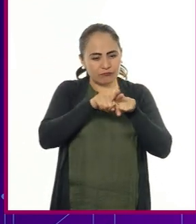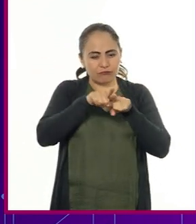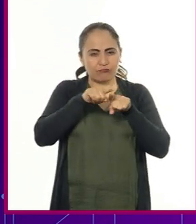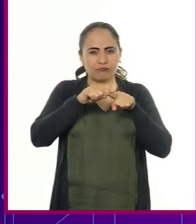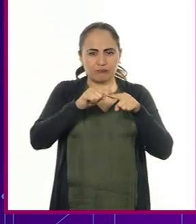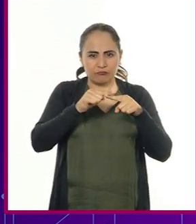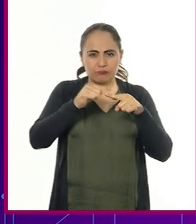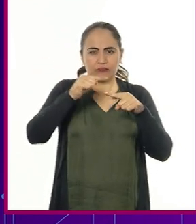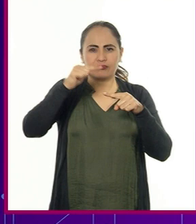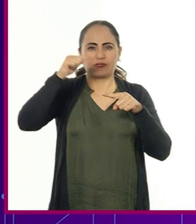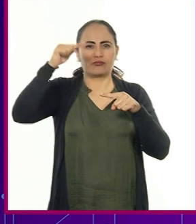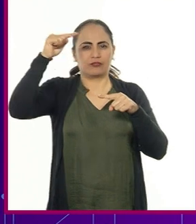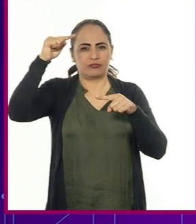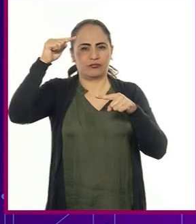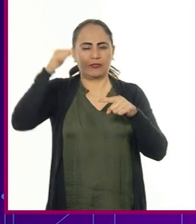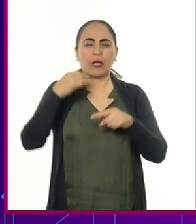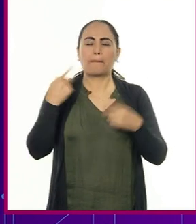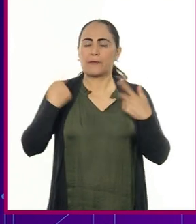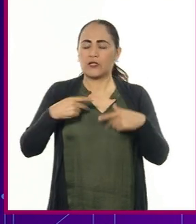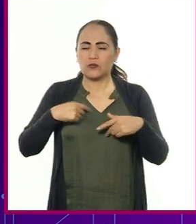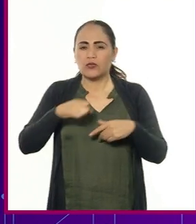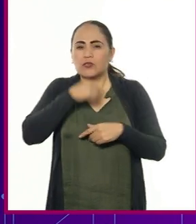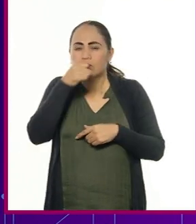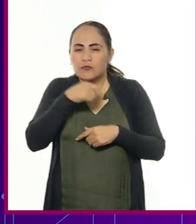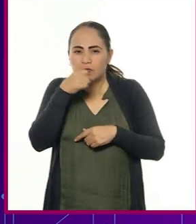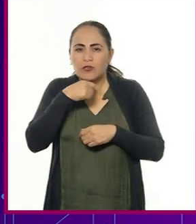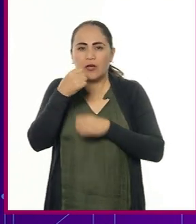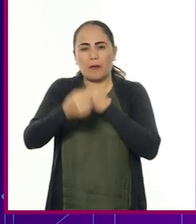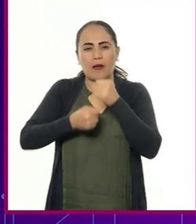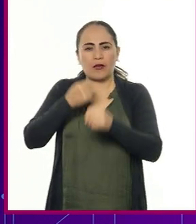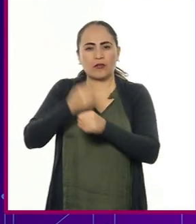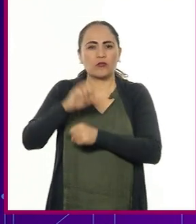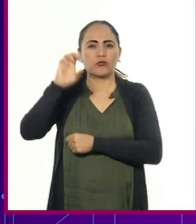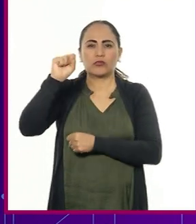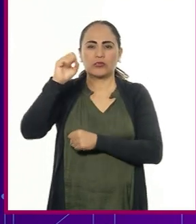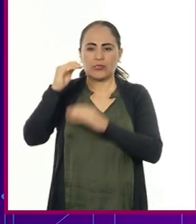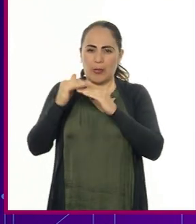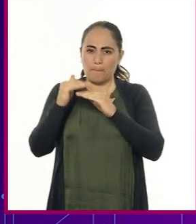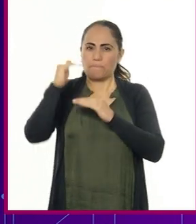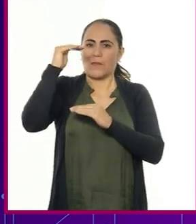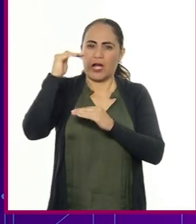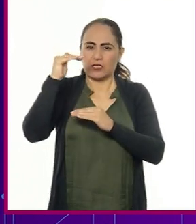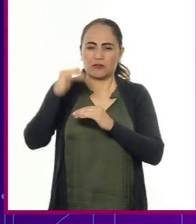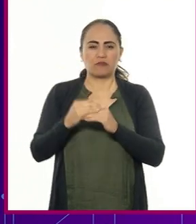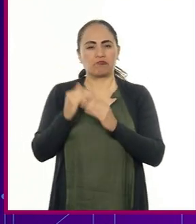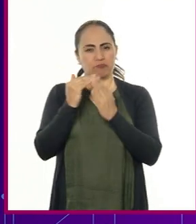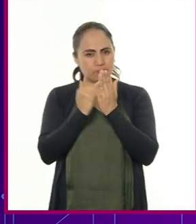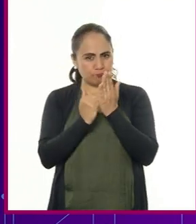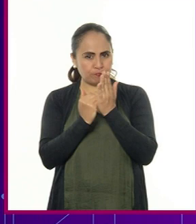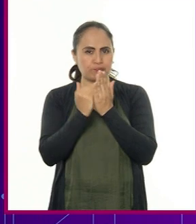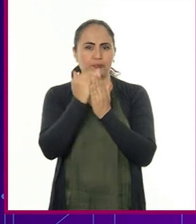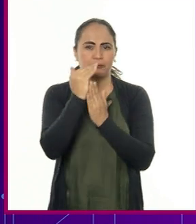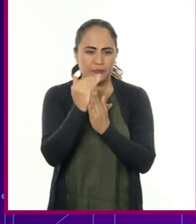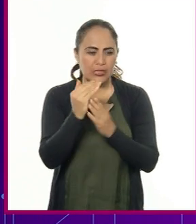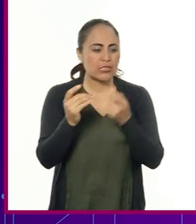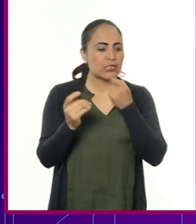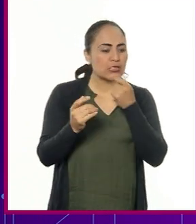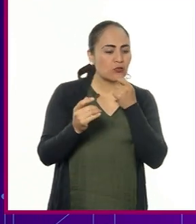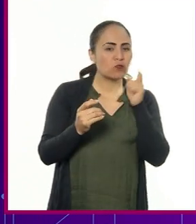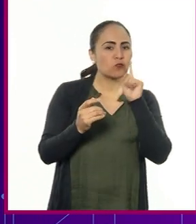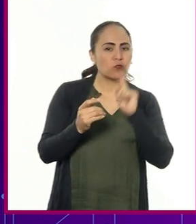de los adultos mayores de 60 años se ha ido en aumento con respecto a la cantidad de